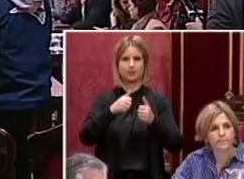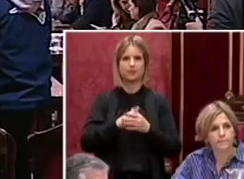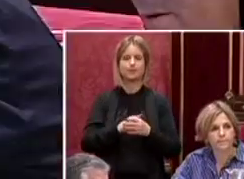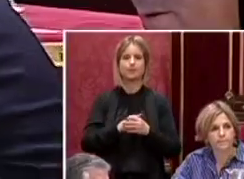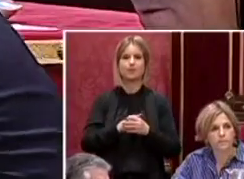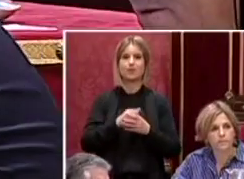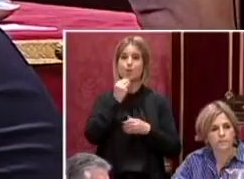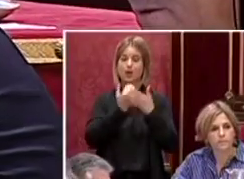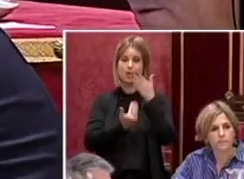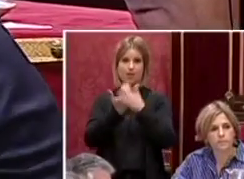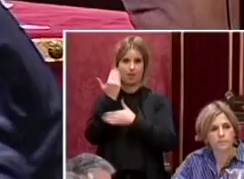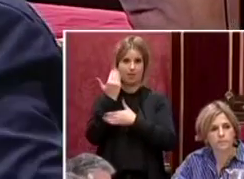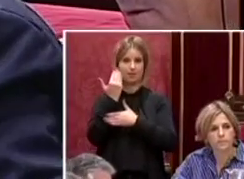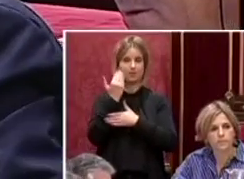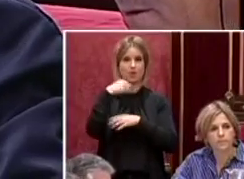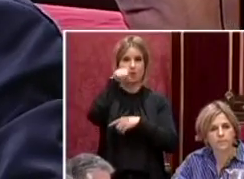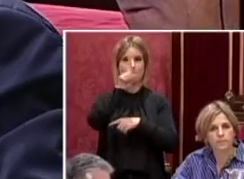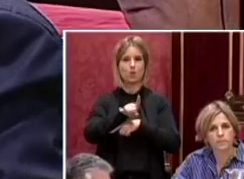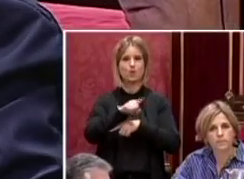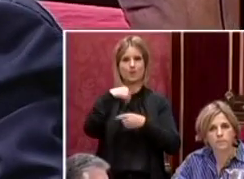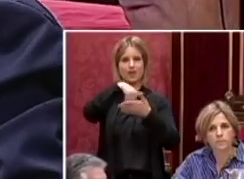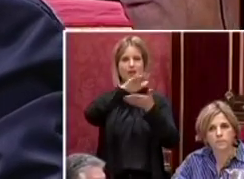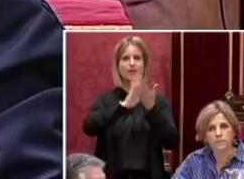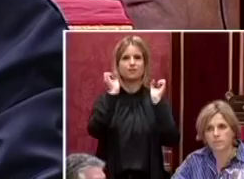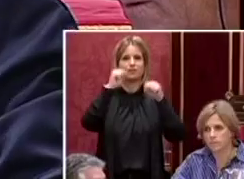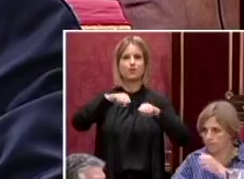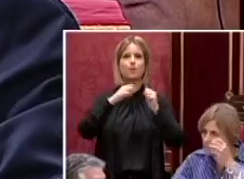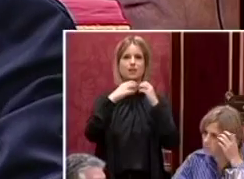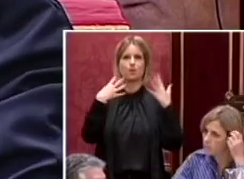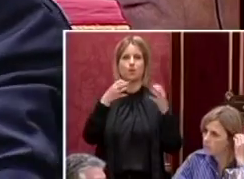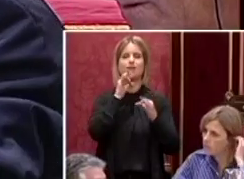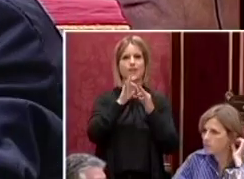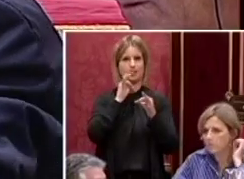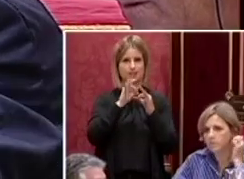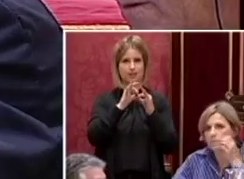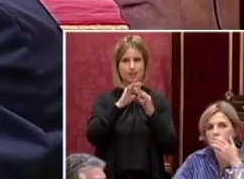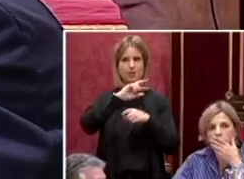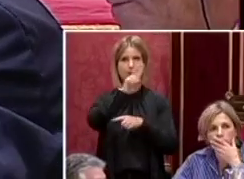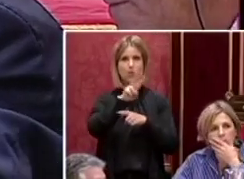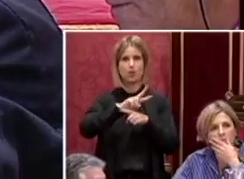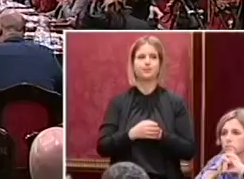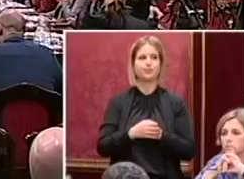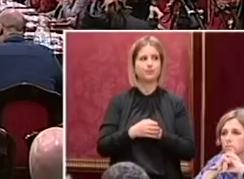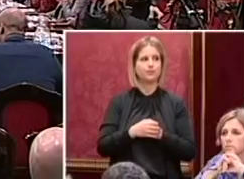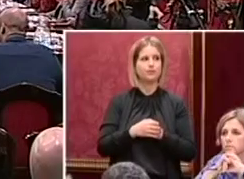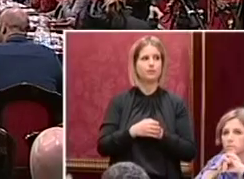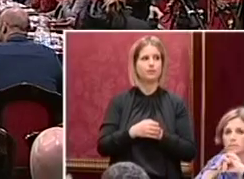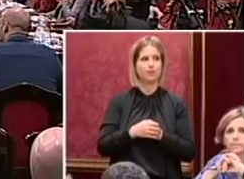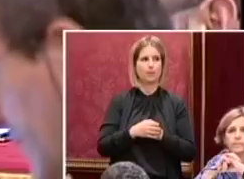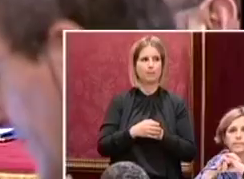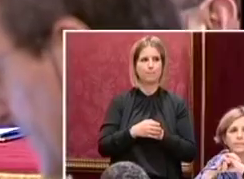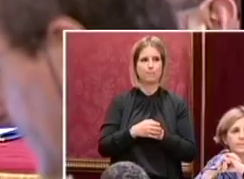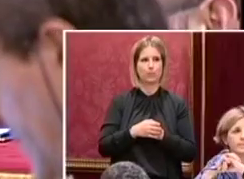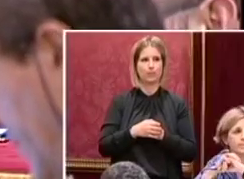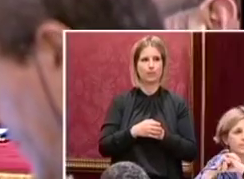desarrollado por el concejal Francisco Herrera en el periodo de gobierno municipal anterior, el edil popular Vito Episcopo ha defendido la resignalización del trabajo